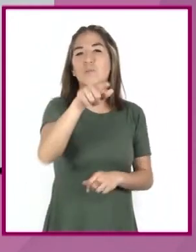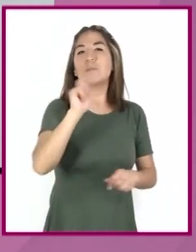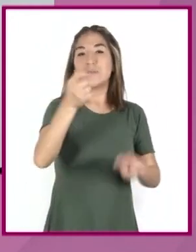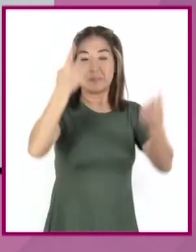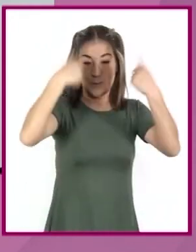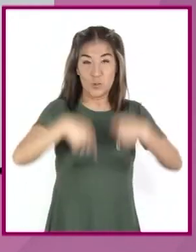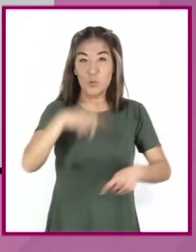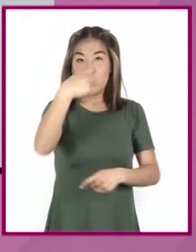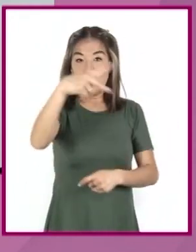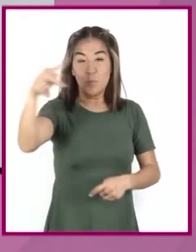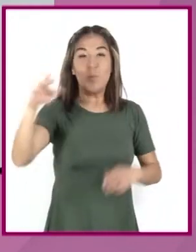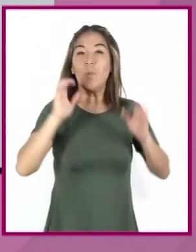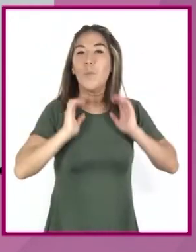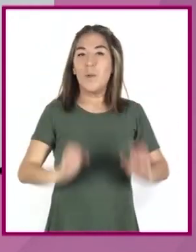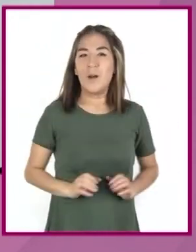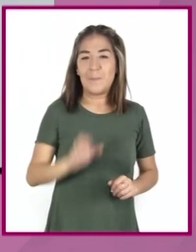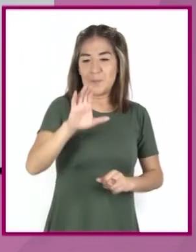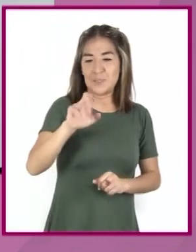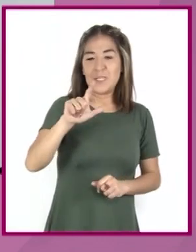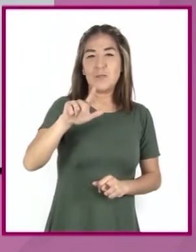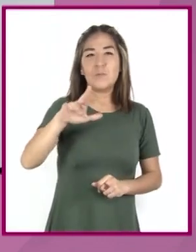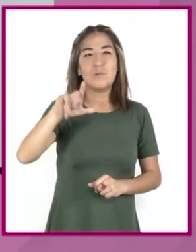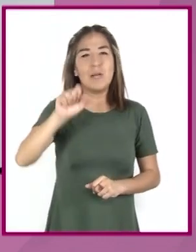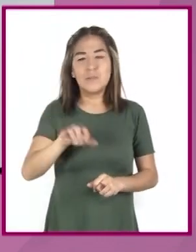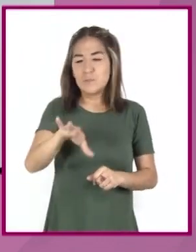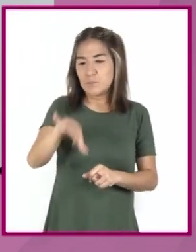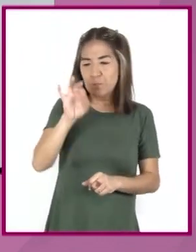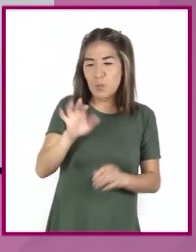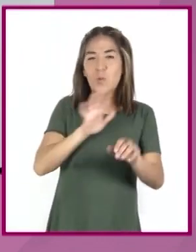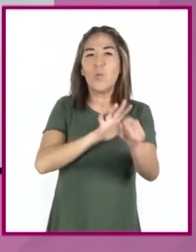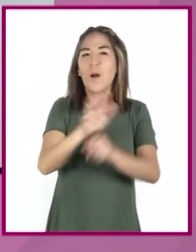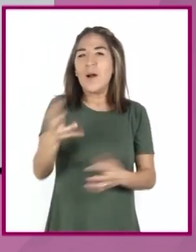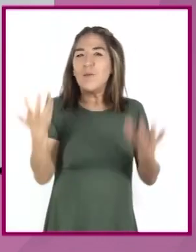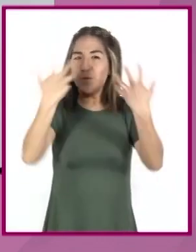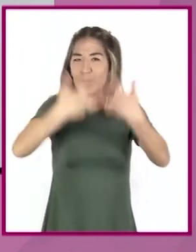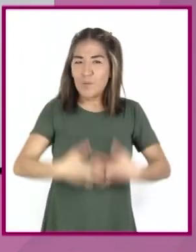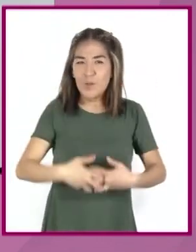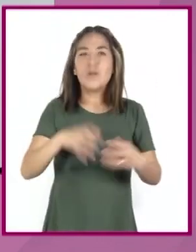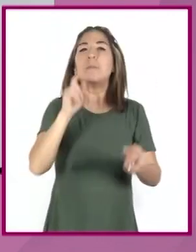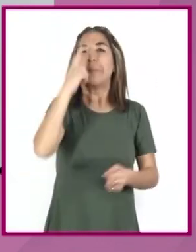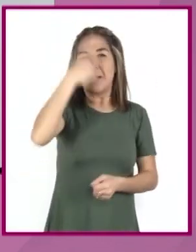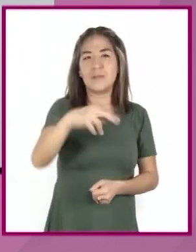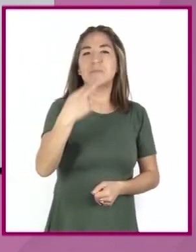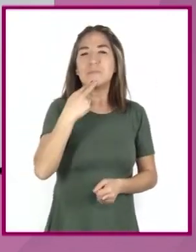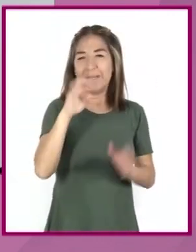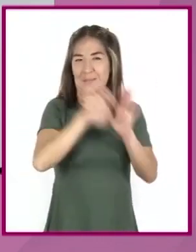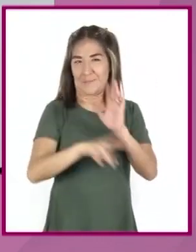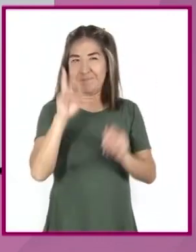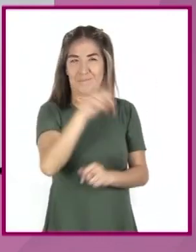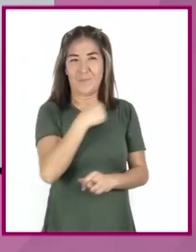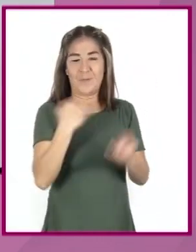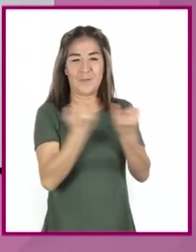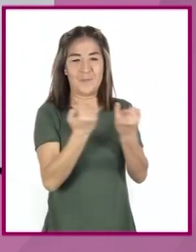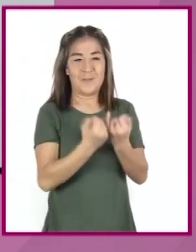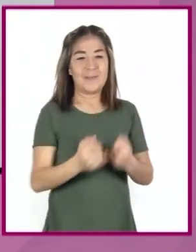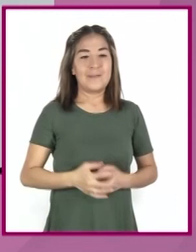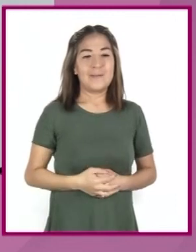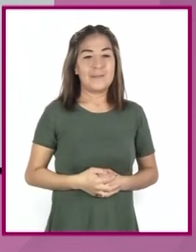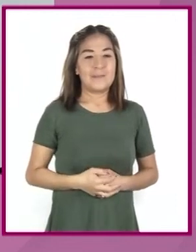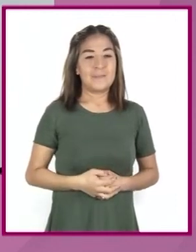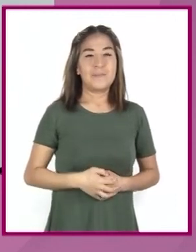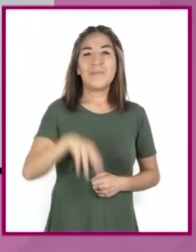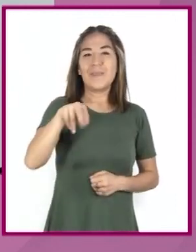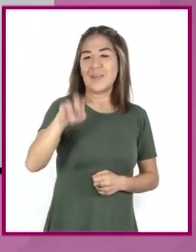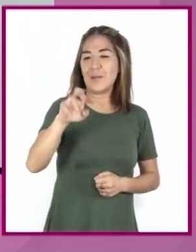cuerpo y explica su función, ubicación y el nombre que recibe. Te muestro un ejemplo de mi trabajo.